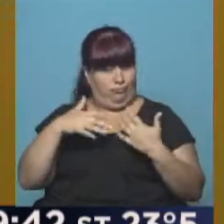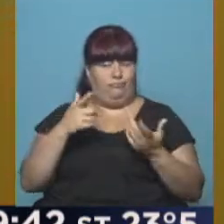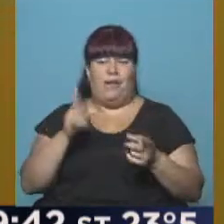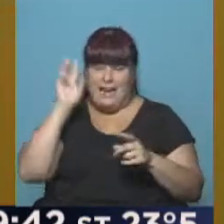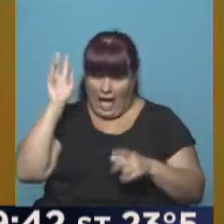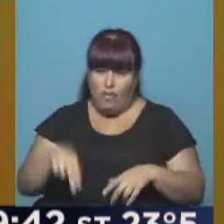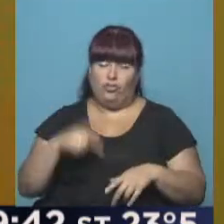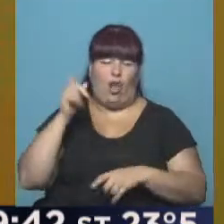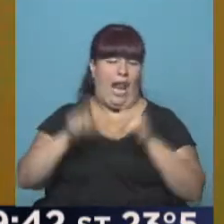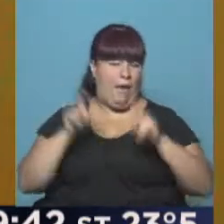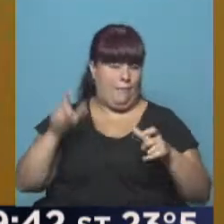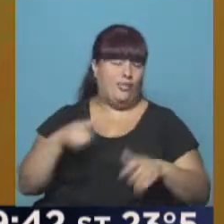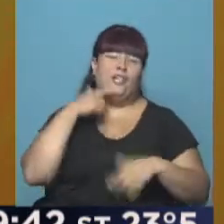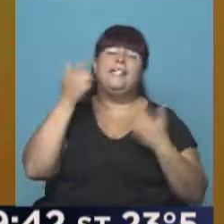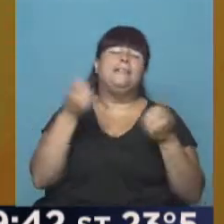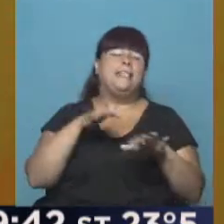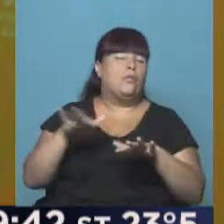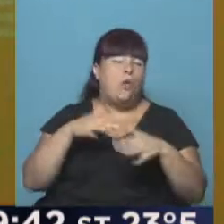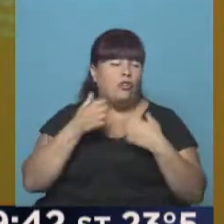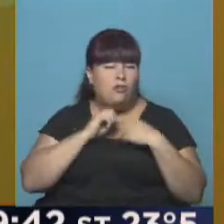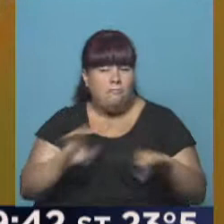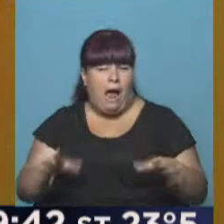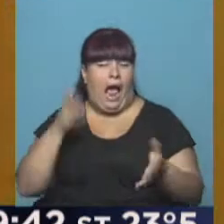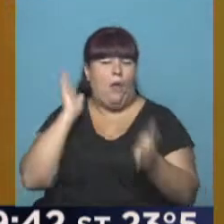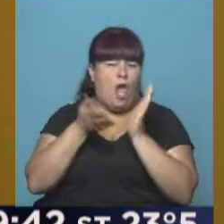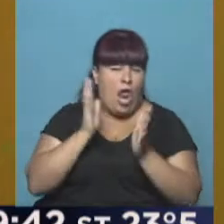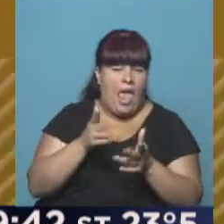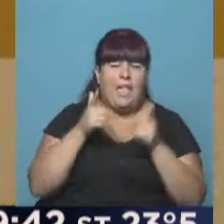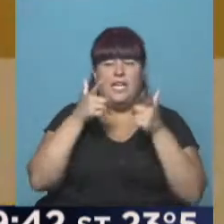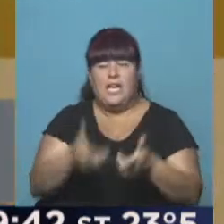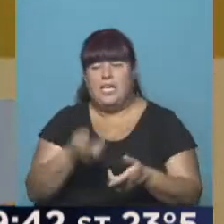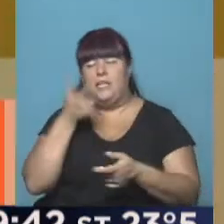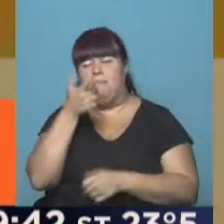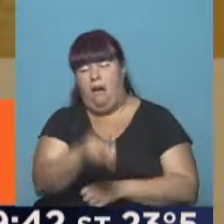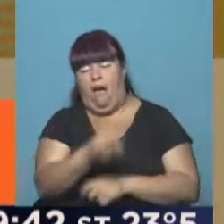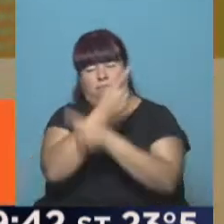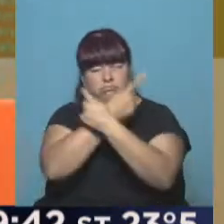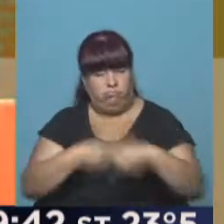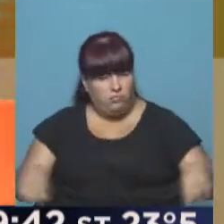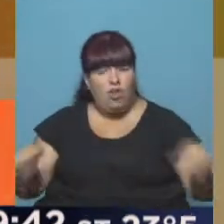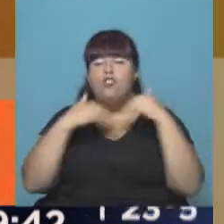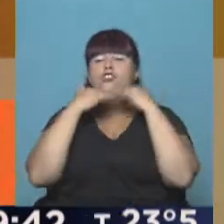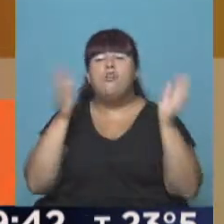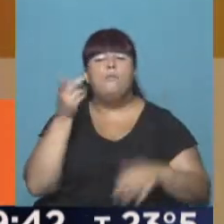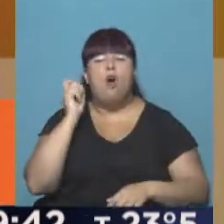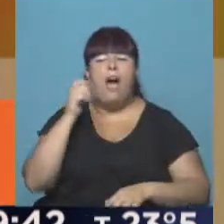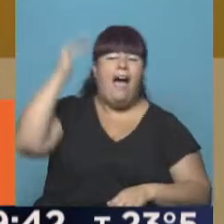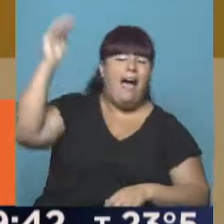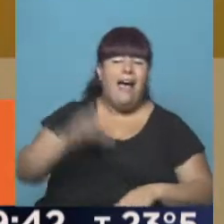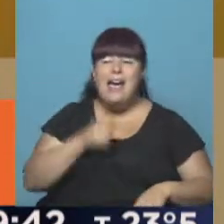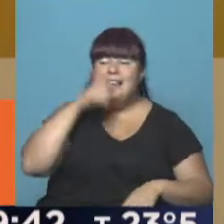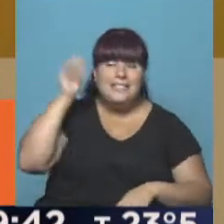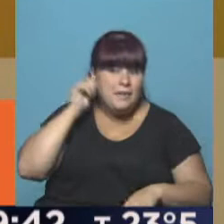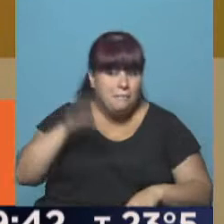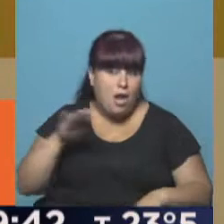con razón a la sociedad cuando pasan ciertos hechos de violencia, homicidios, etcétera. No importa quién los protagonice, porque cuando los